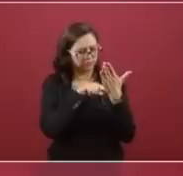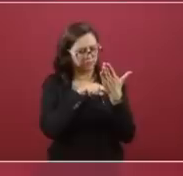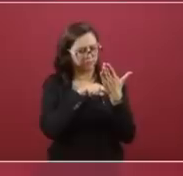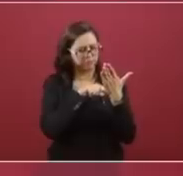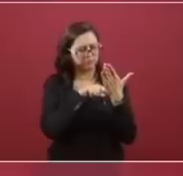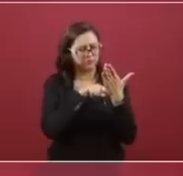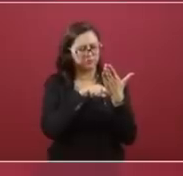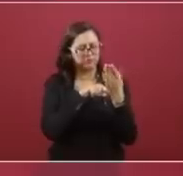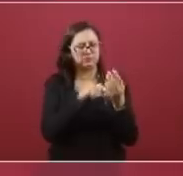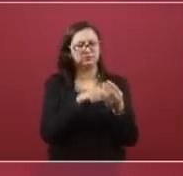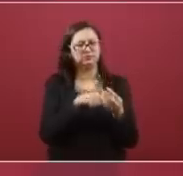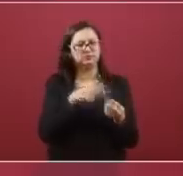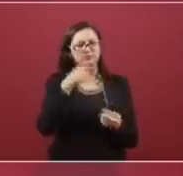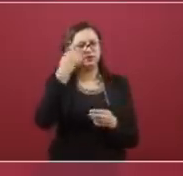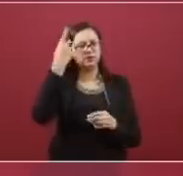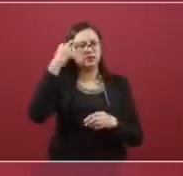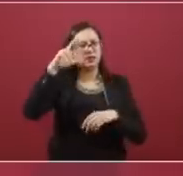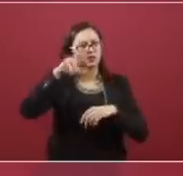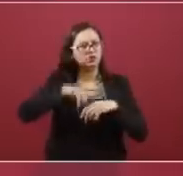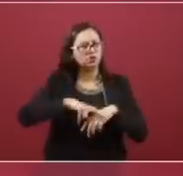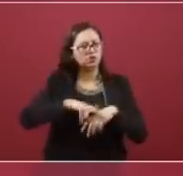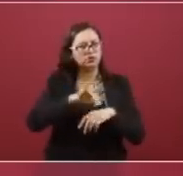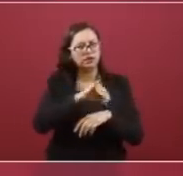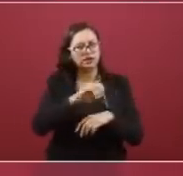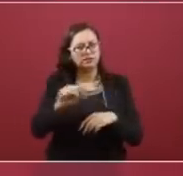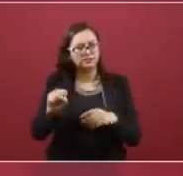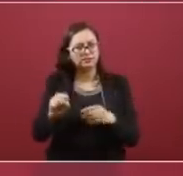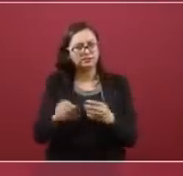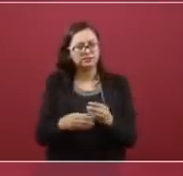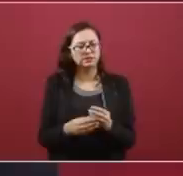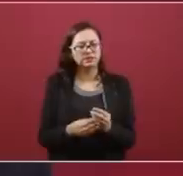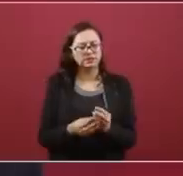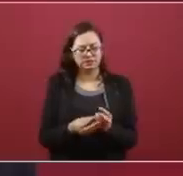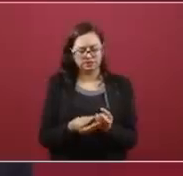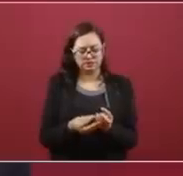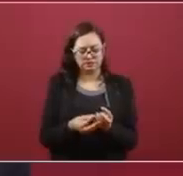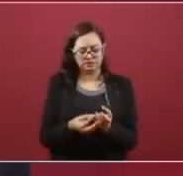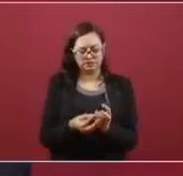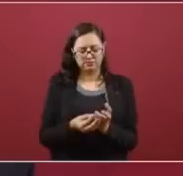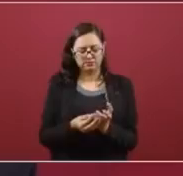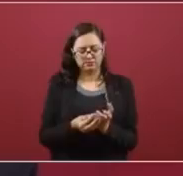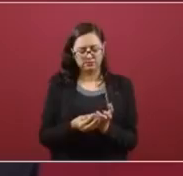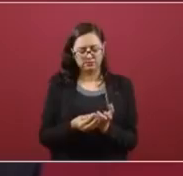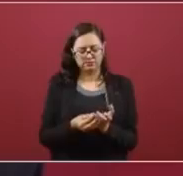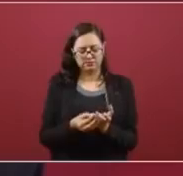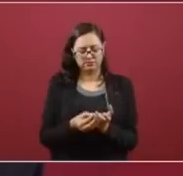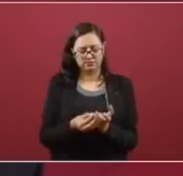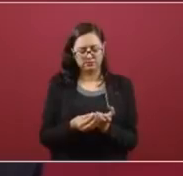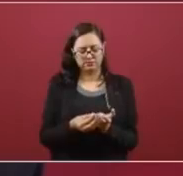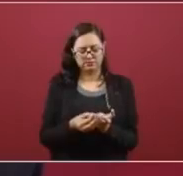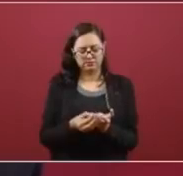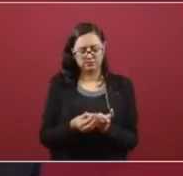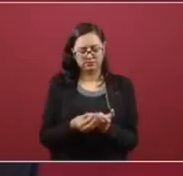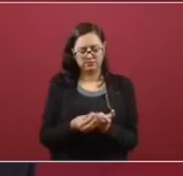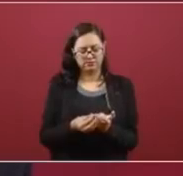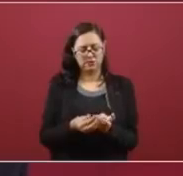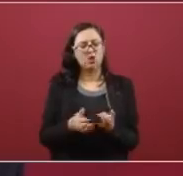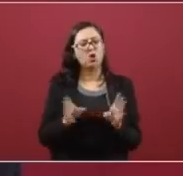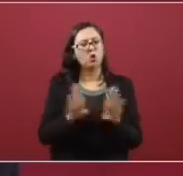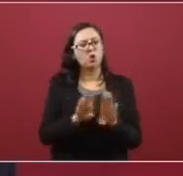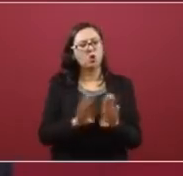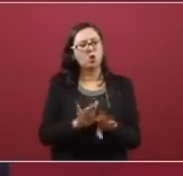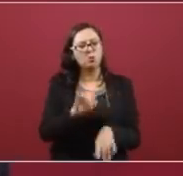Director del seguro social. ¿Cómo? Al principal cliente del seguro